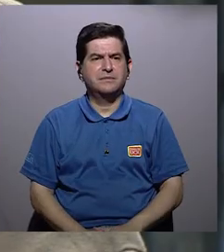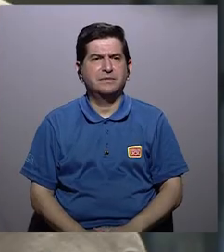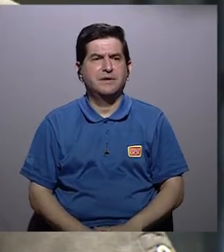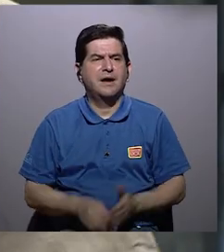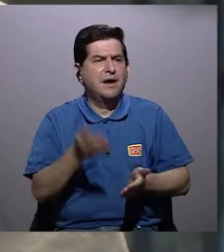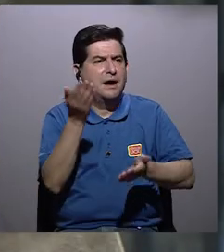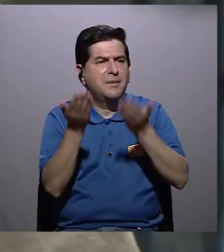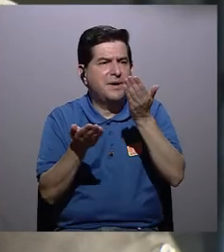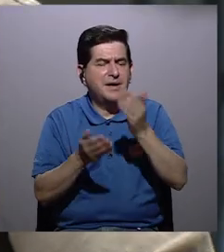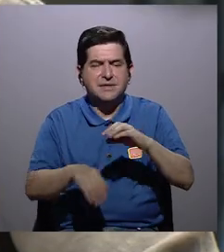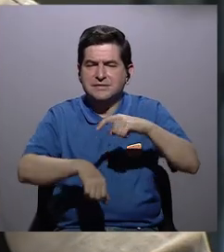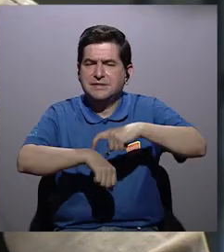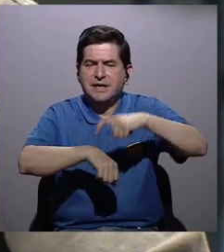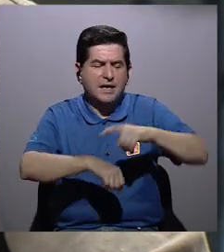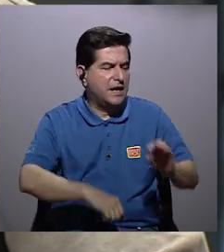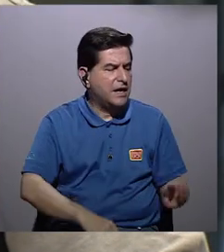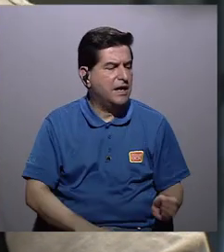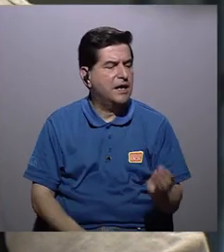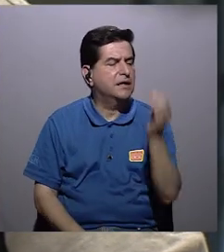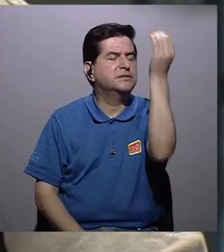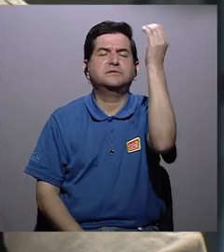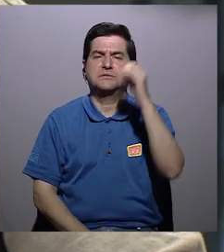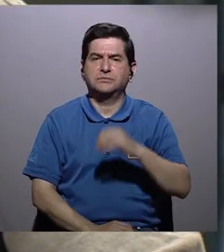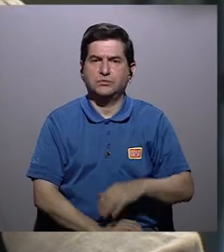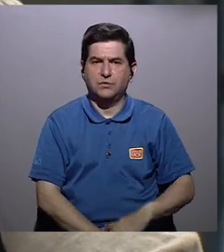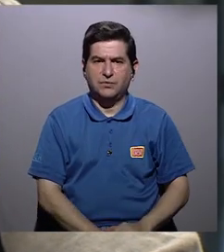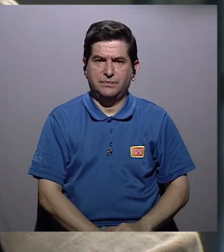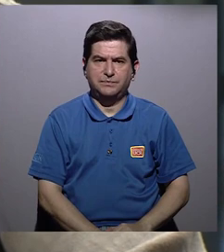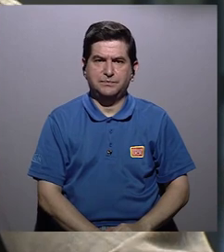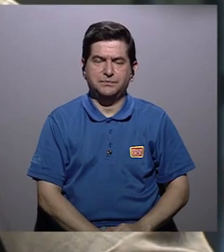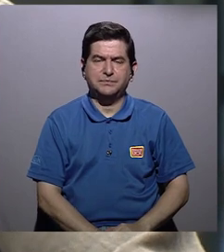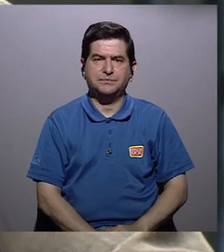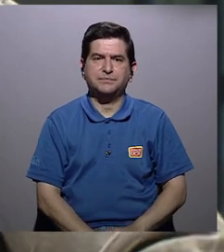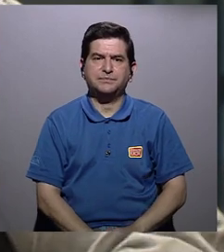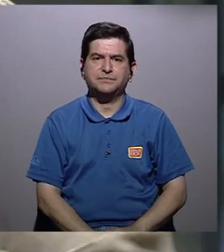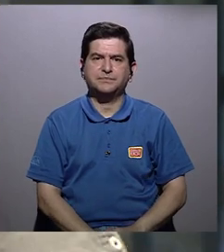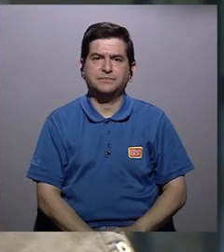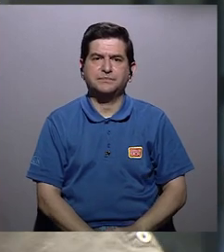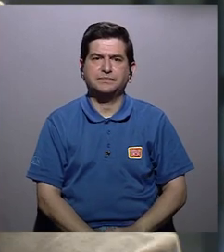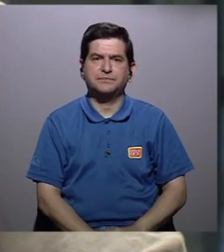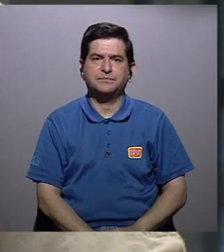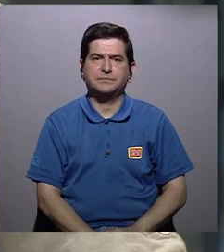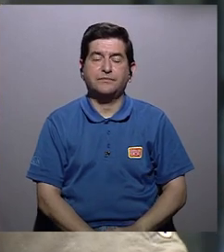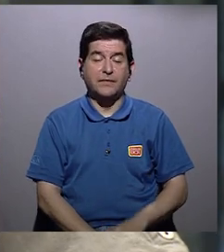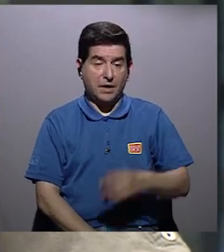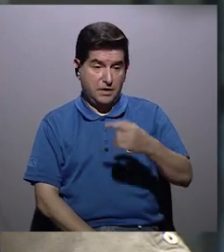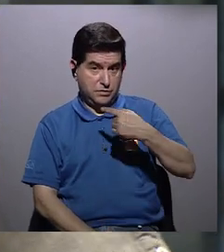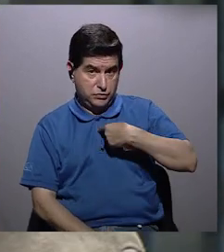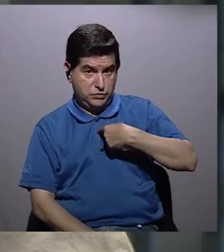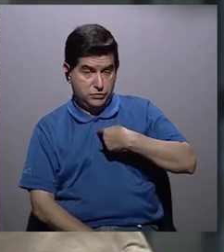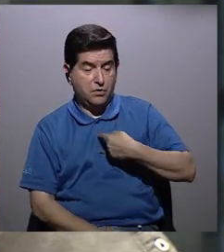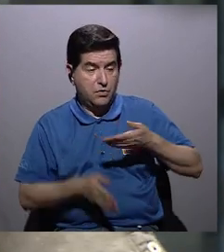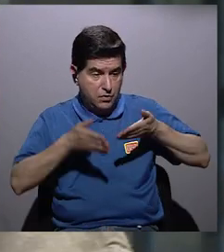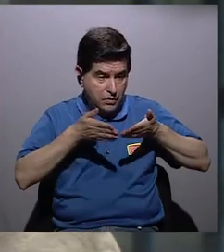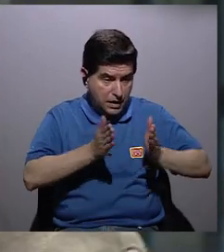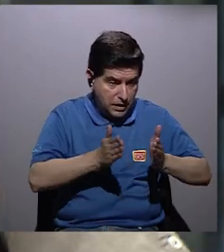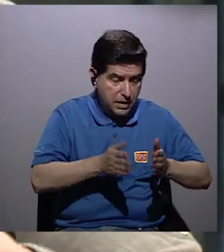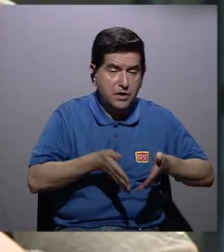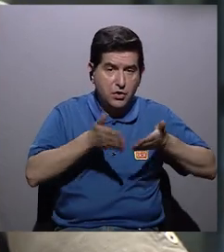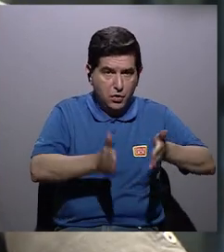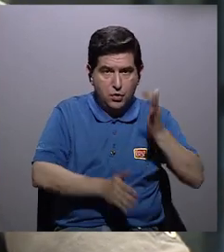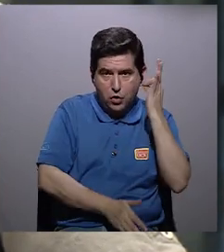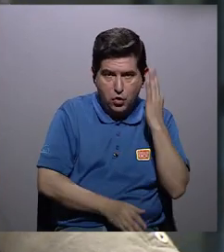precisamente un balance en la crianza, de forma tal que a la vez que le enseño a mi hijo o a mi